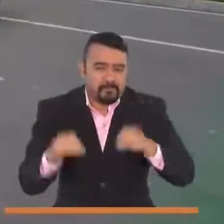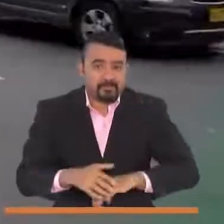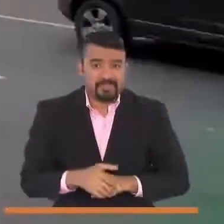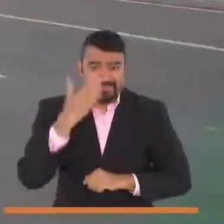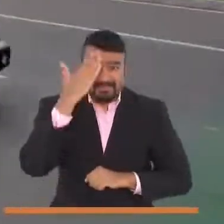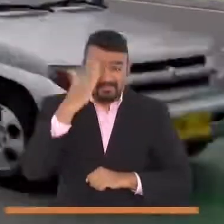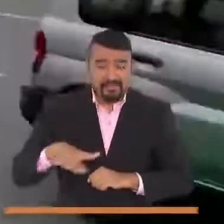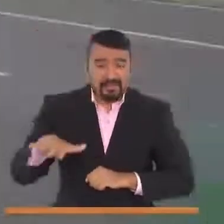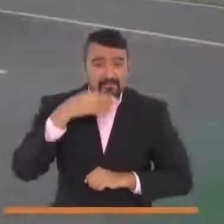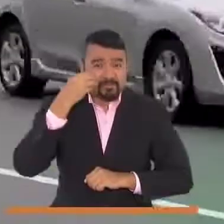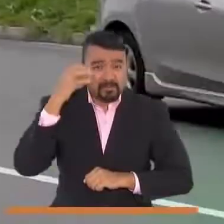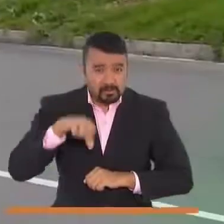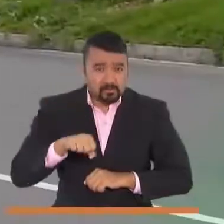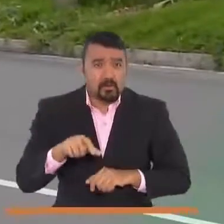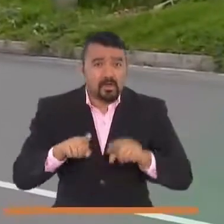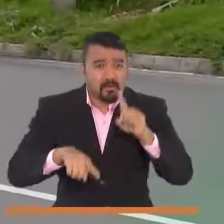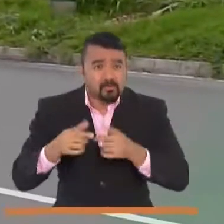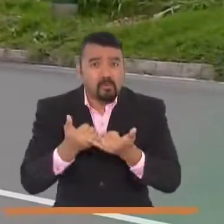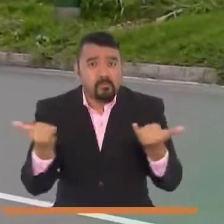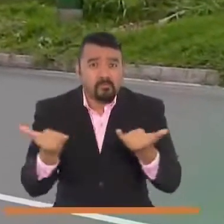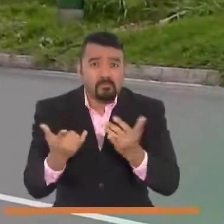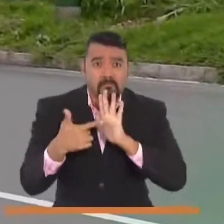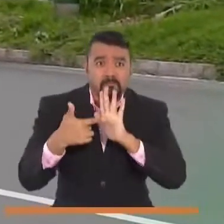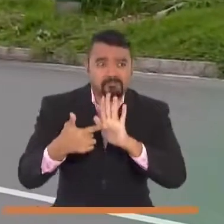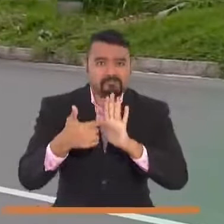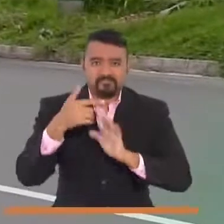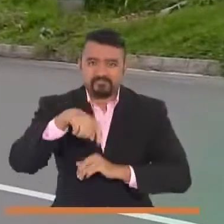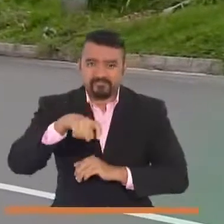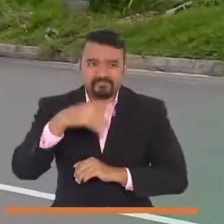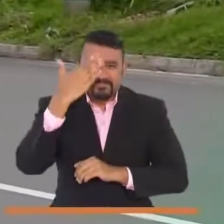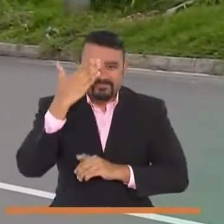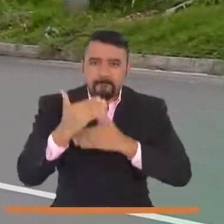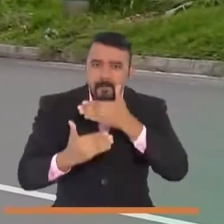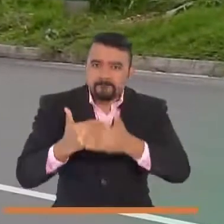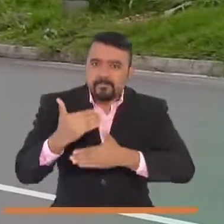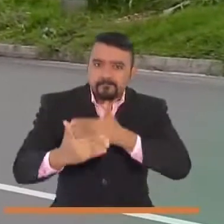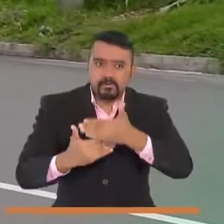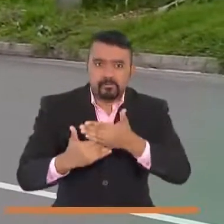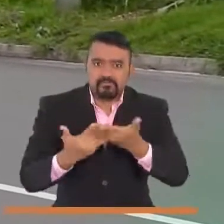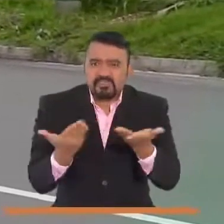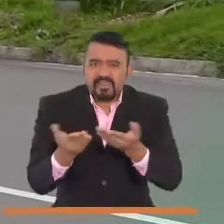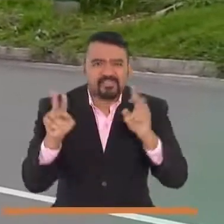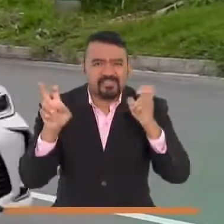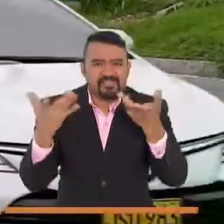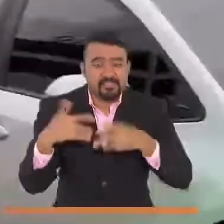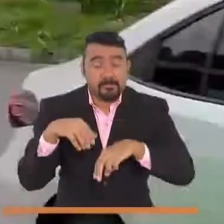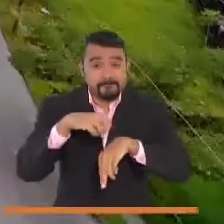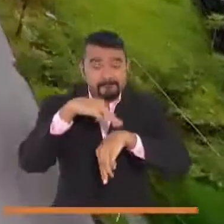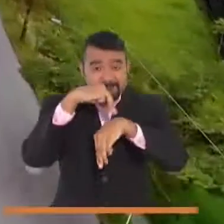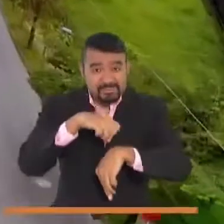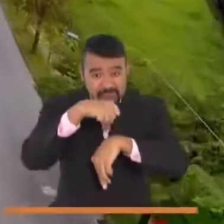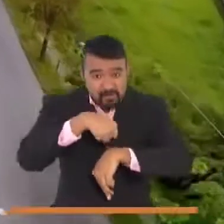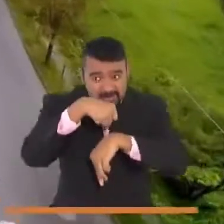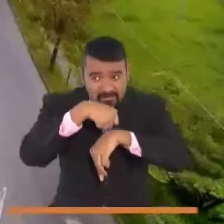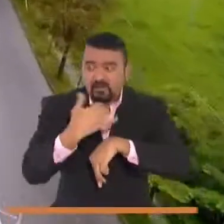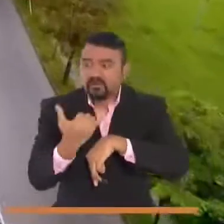proyectos de gran envergadura bajo su liderazgo y con el compromiso del área metropolitana, y parte de eso es el intercambio vial de Mallorca, ampliar la avenida